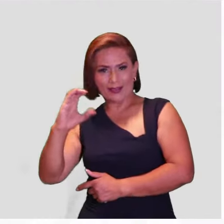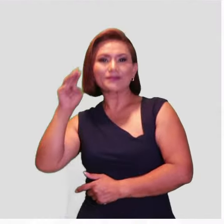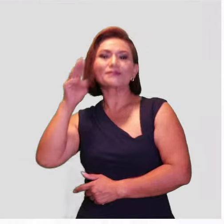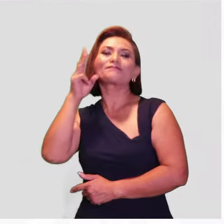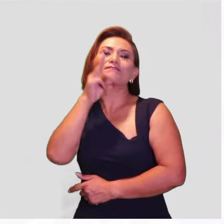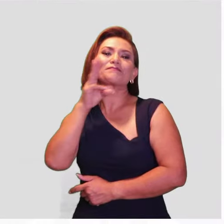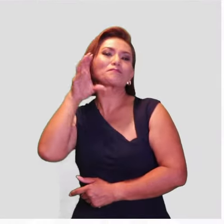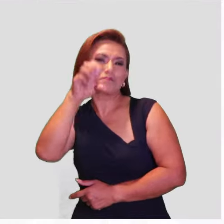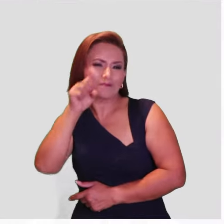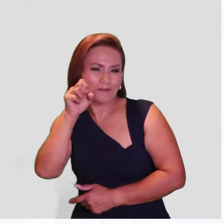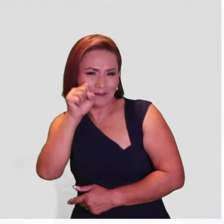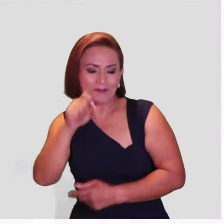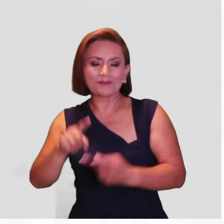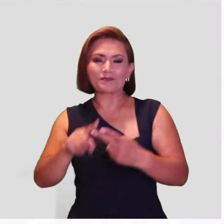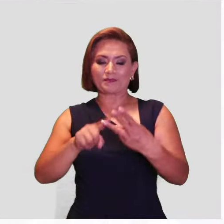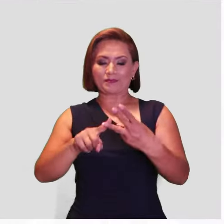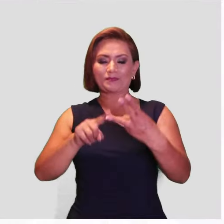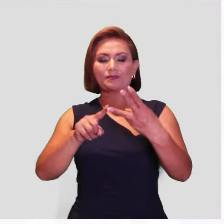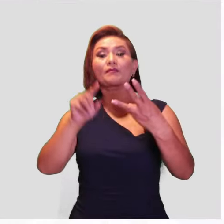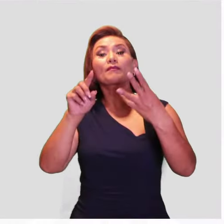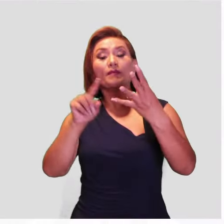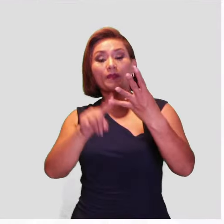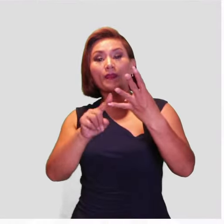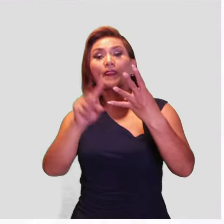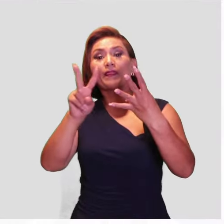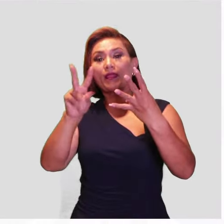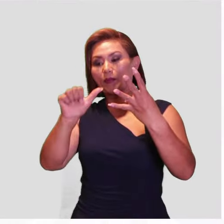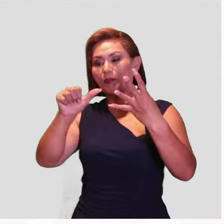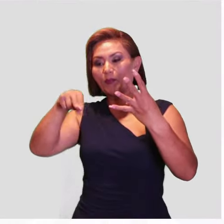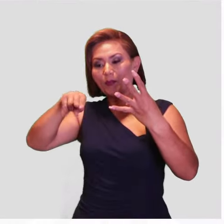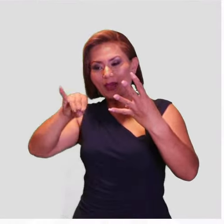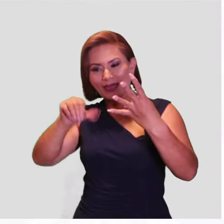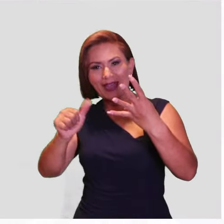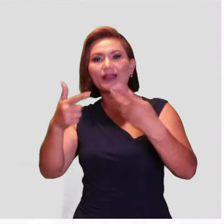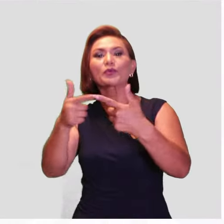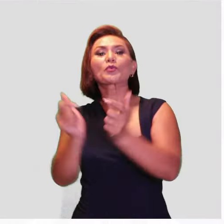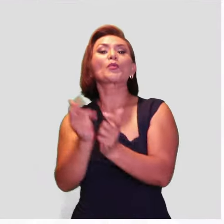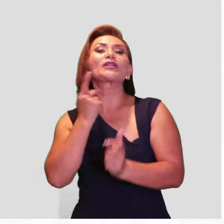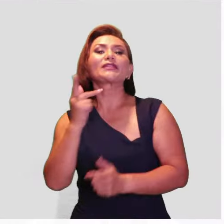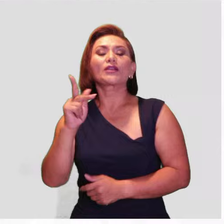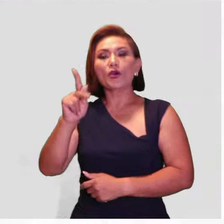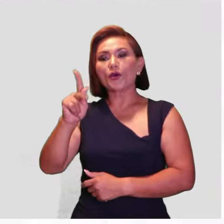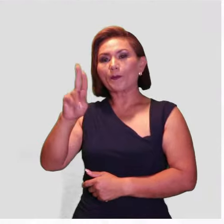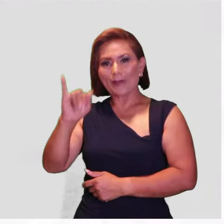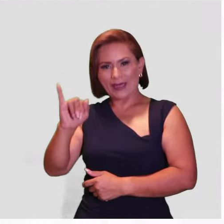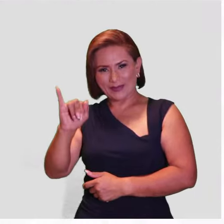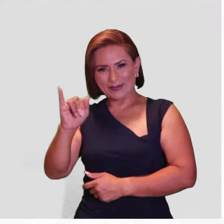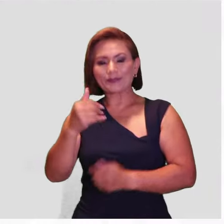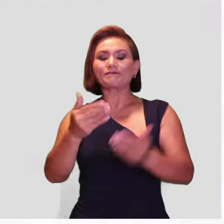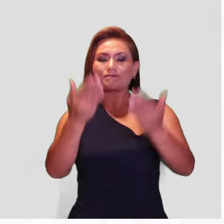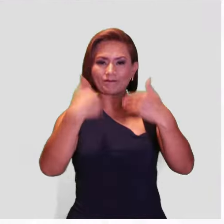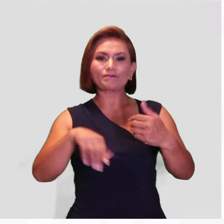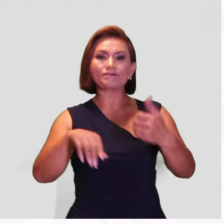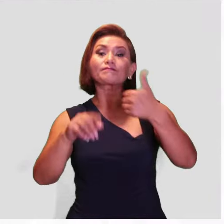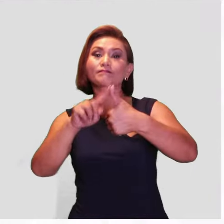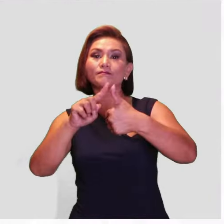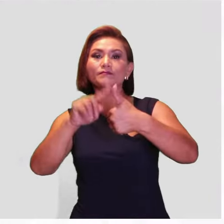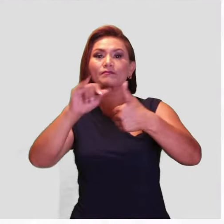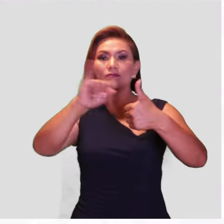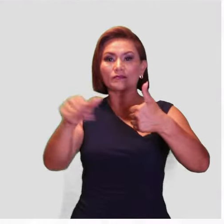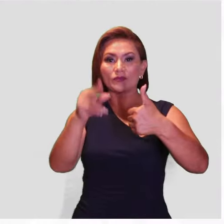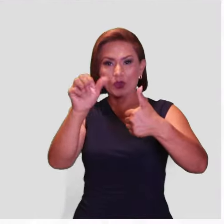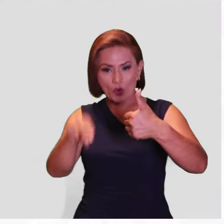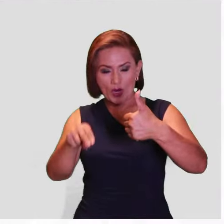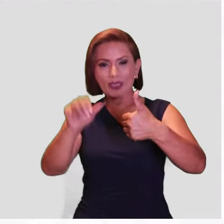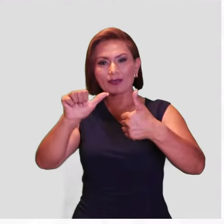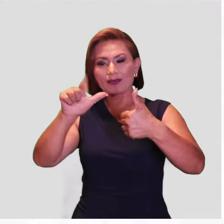Saludamos también a Vania Camacho Galván, candidata del PRI. Buenas tardes. Y saludamos a Juan Alvarado Navarrete, el candidato